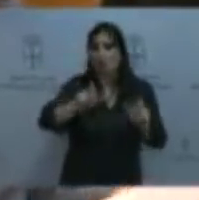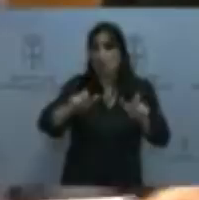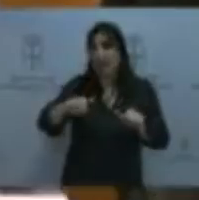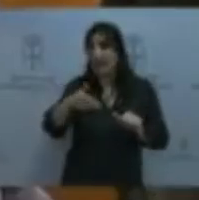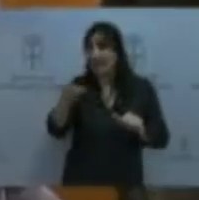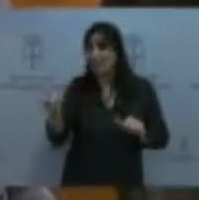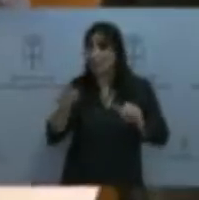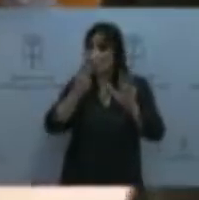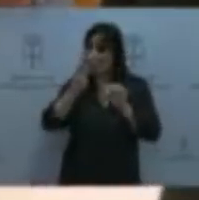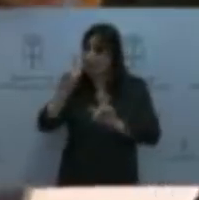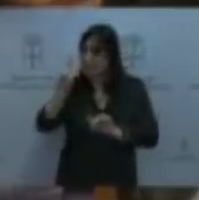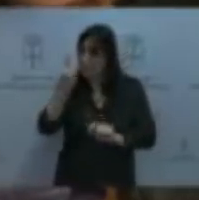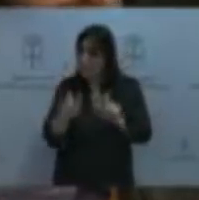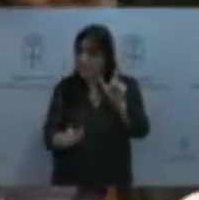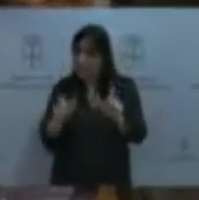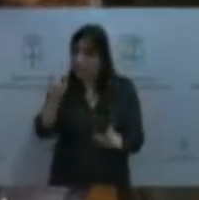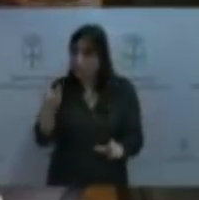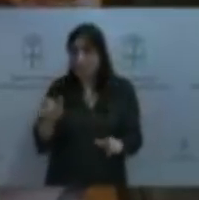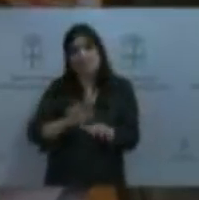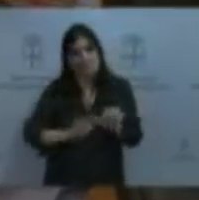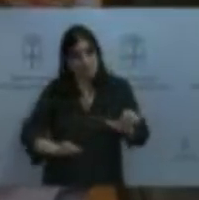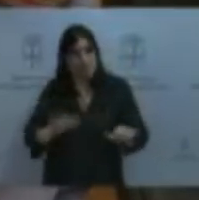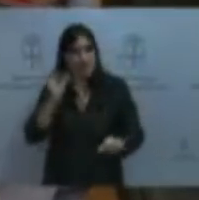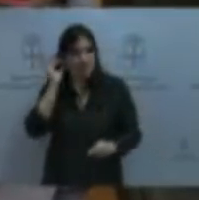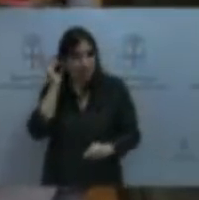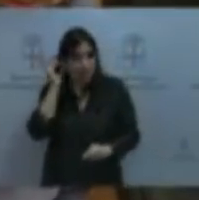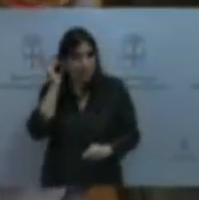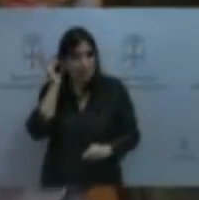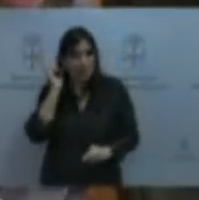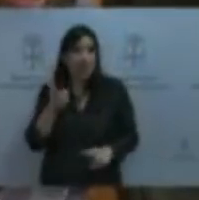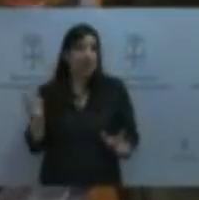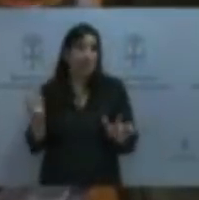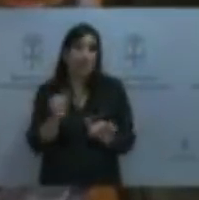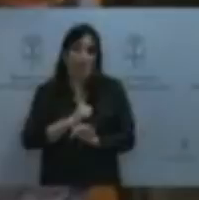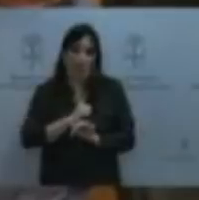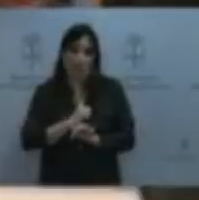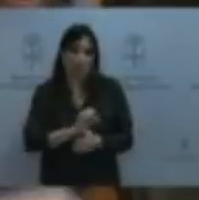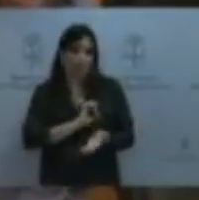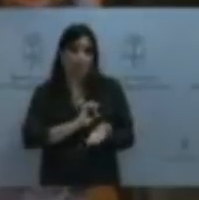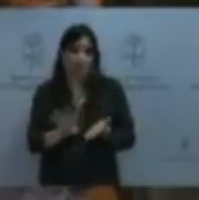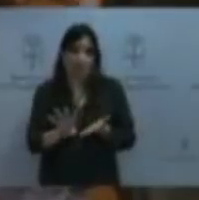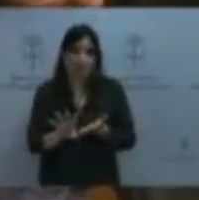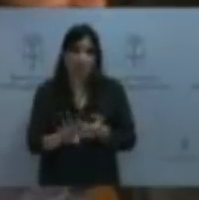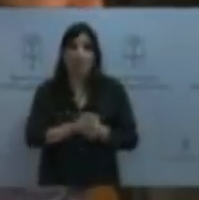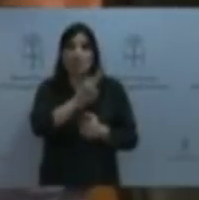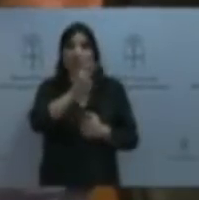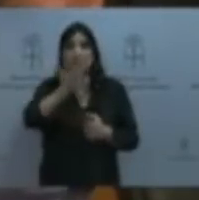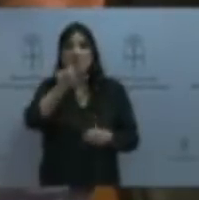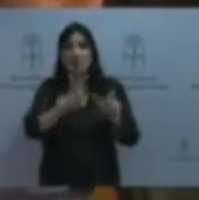su mayoría mujeres, se fueron al paro. Mire, de los 225 trabajadores, 26 tienen antigüedad del